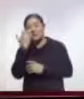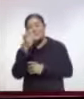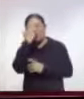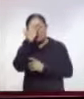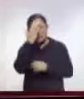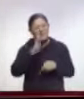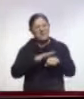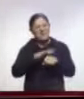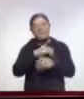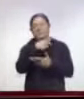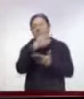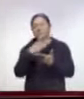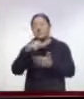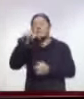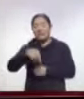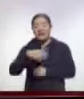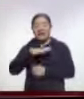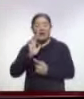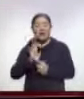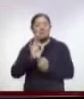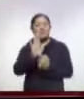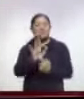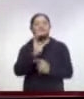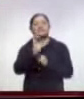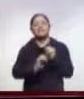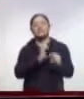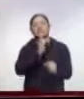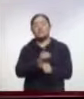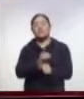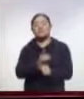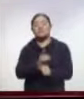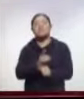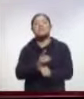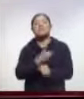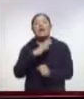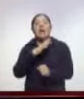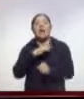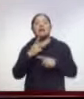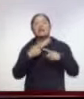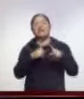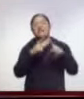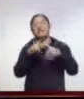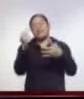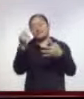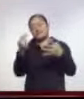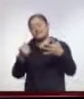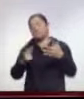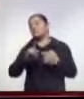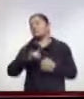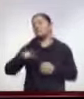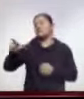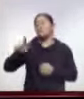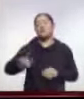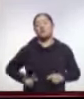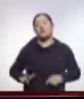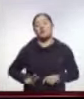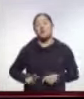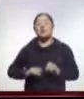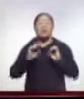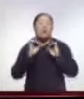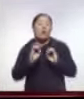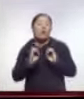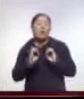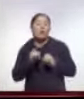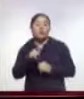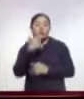poco más de los programas que aquí le presentamos, las oportunidades que se brindan en las diferentes dependencias estatales. o como ya lo veíamos,